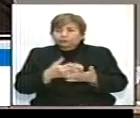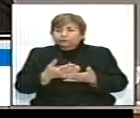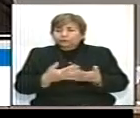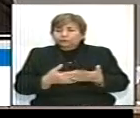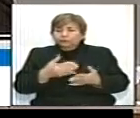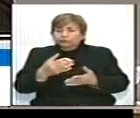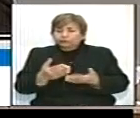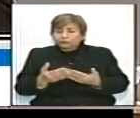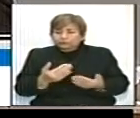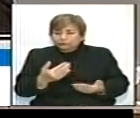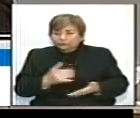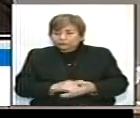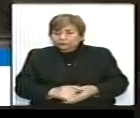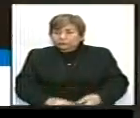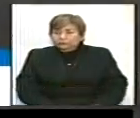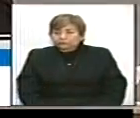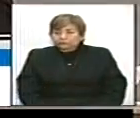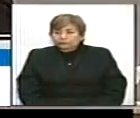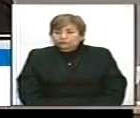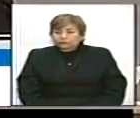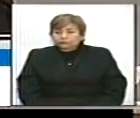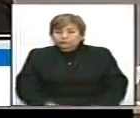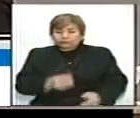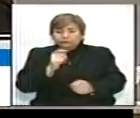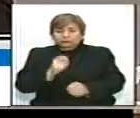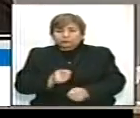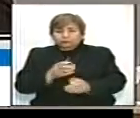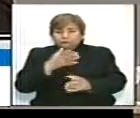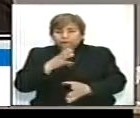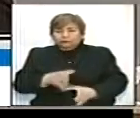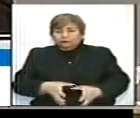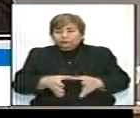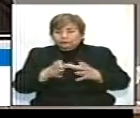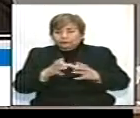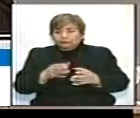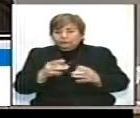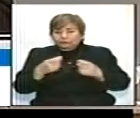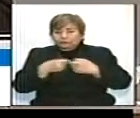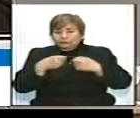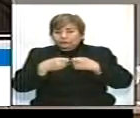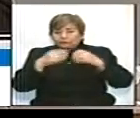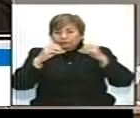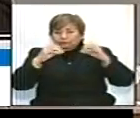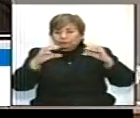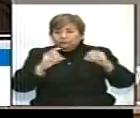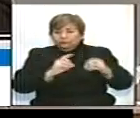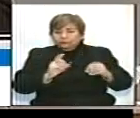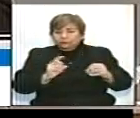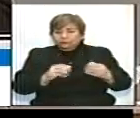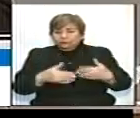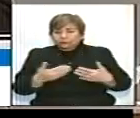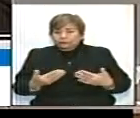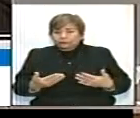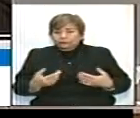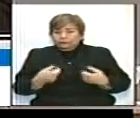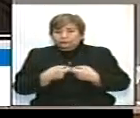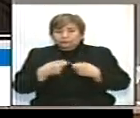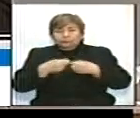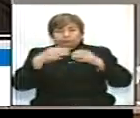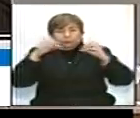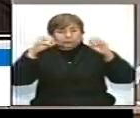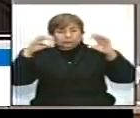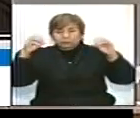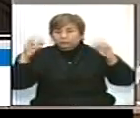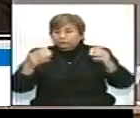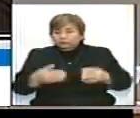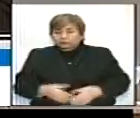por deficiencia de las bombas, elevado consumo de energía eléctrica porque no había instalaciones eléctricas